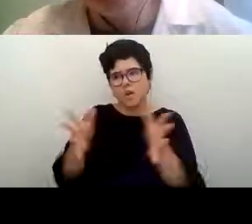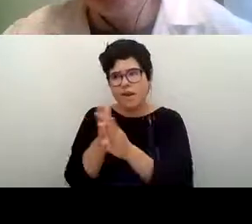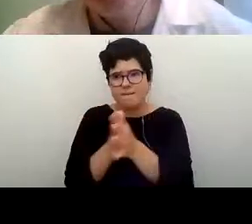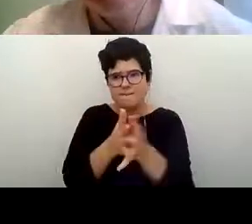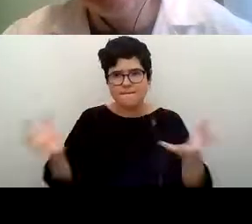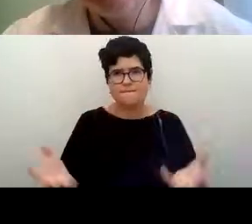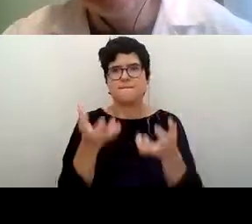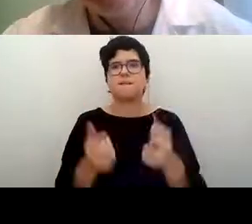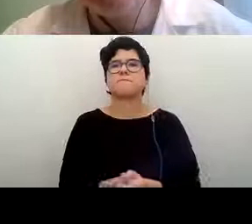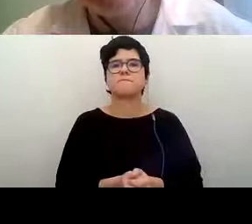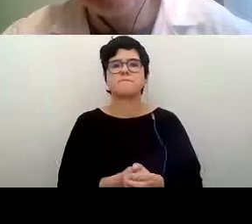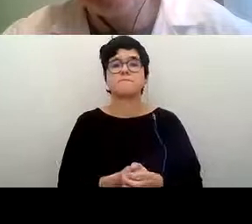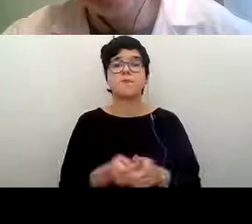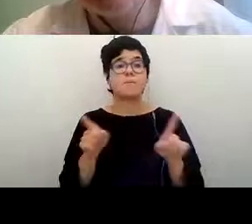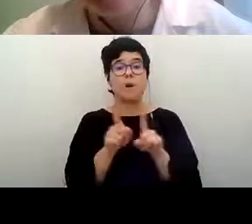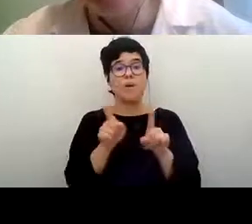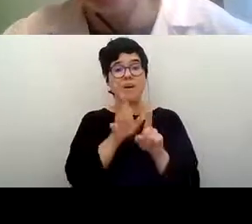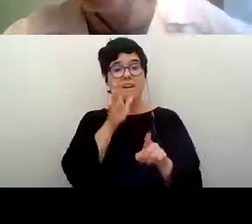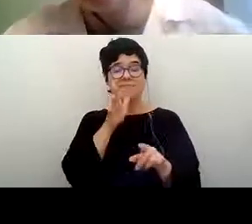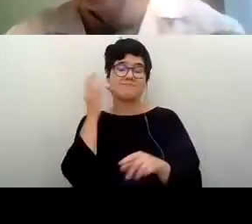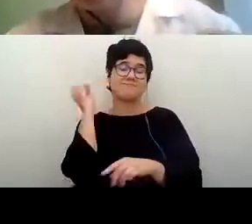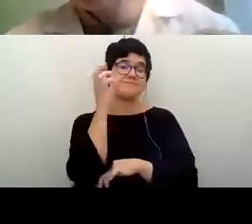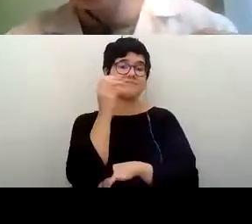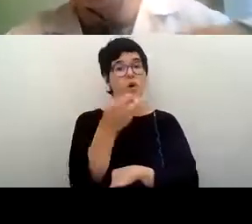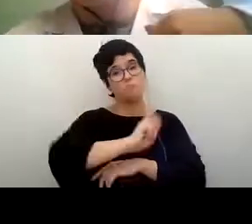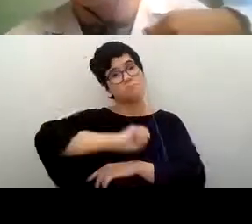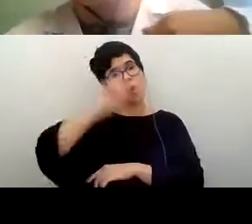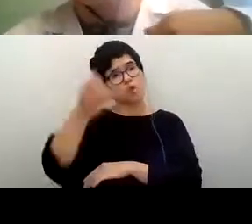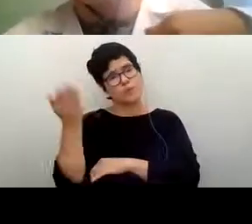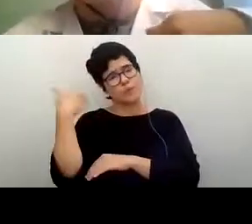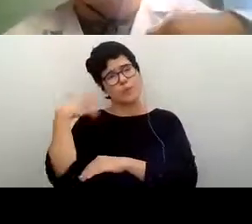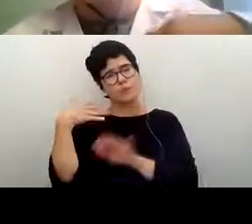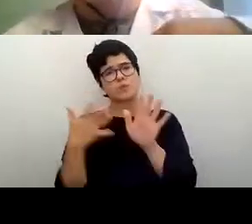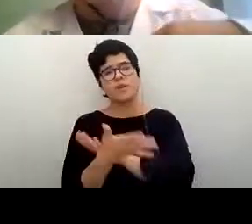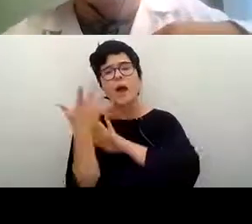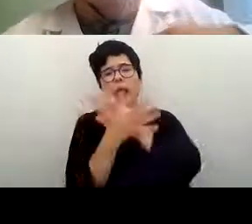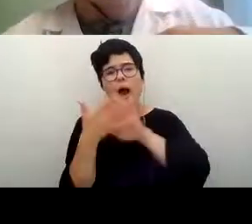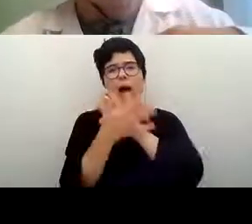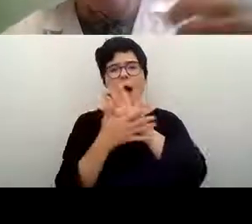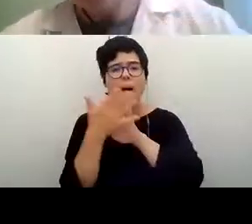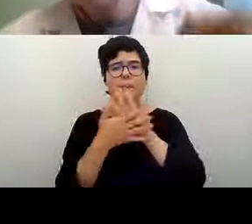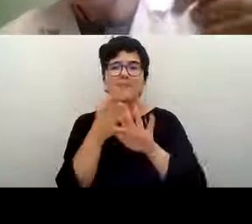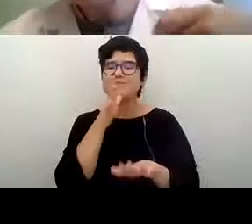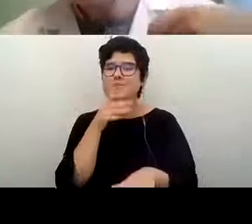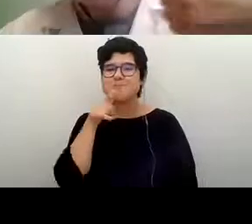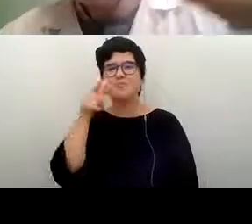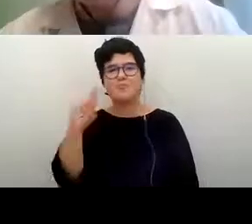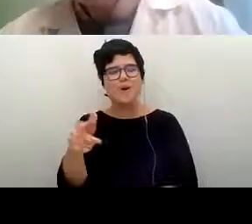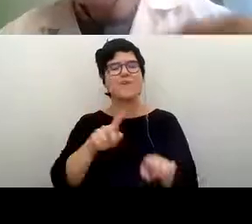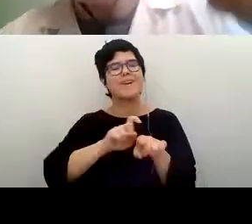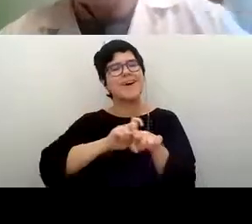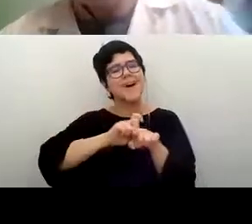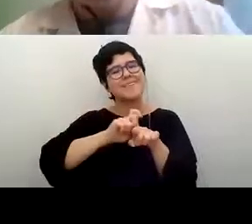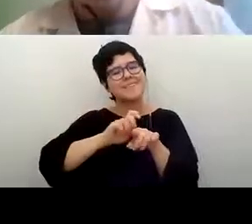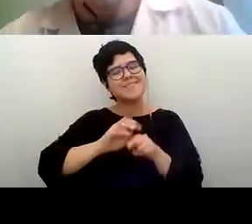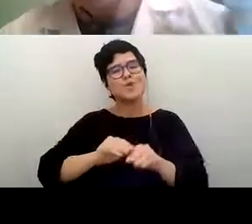todo por su capacidad para inducir, o sea, sus características como